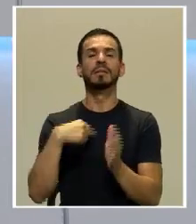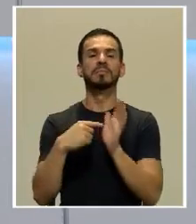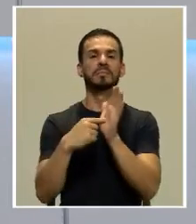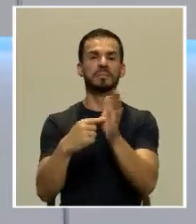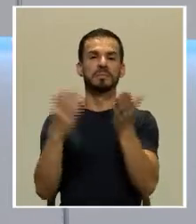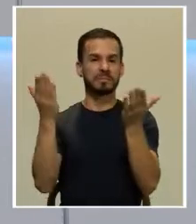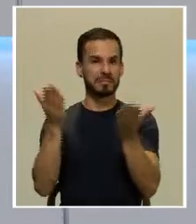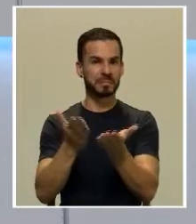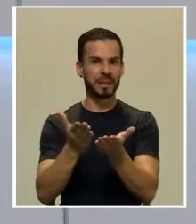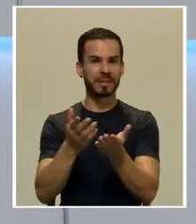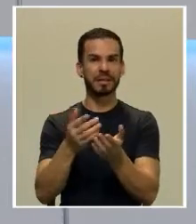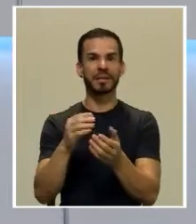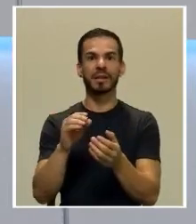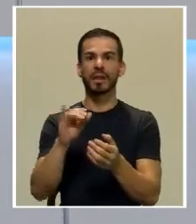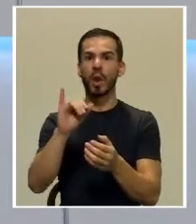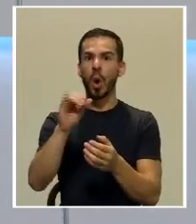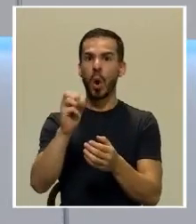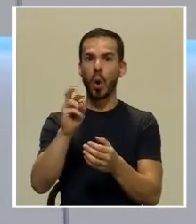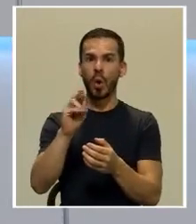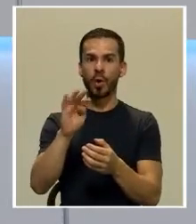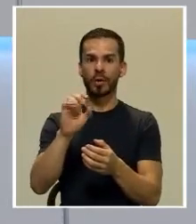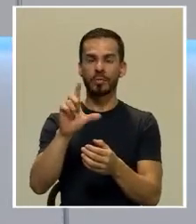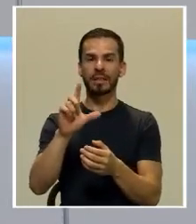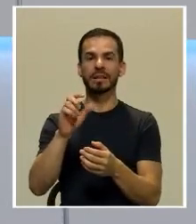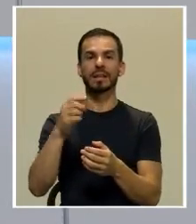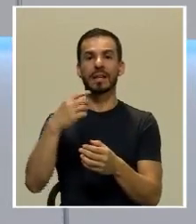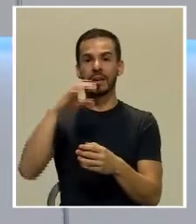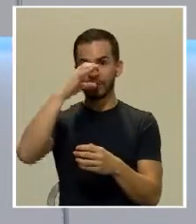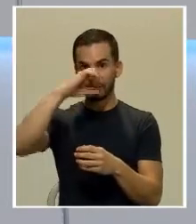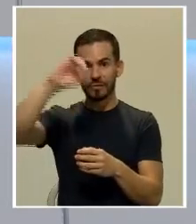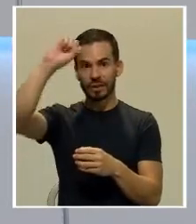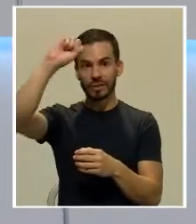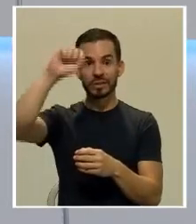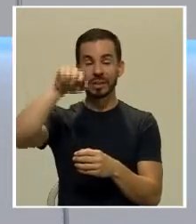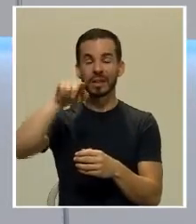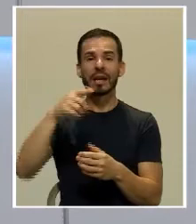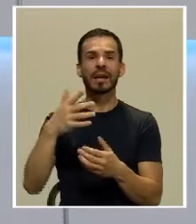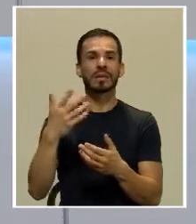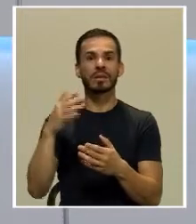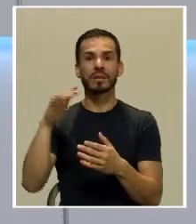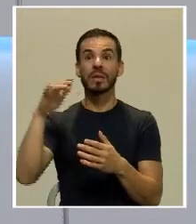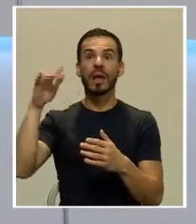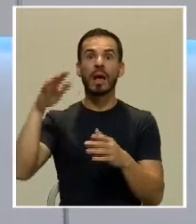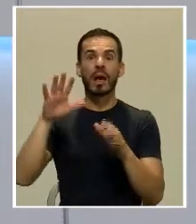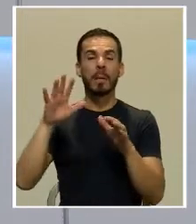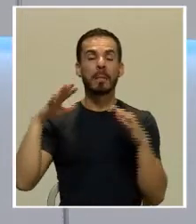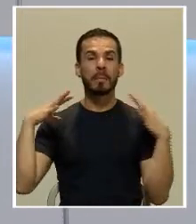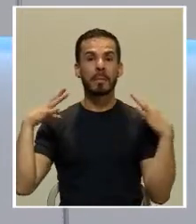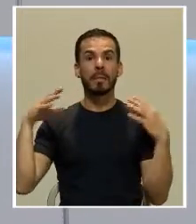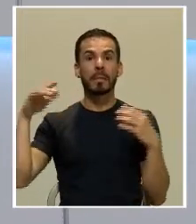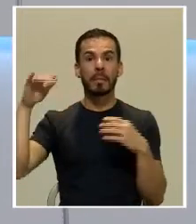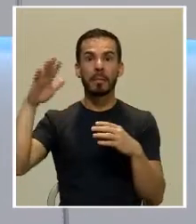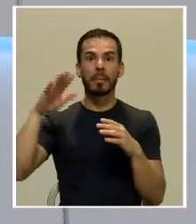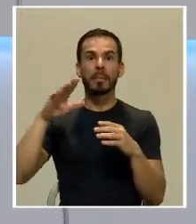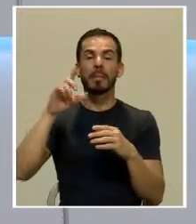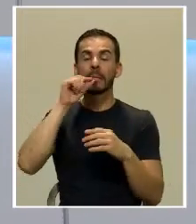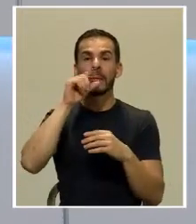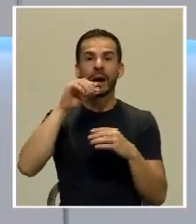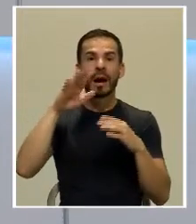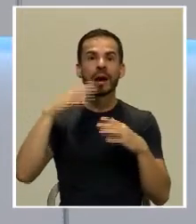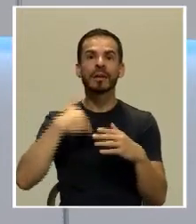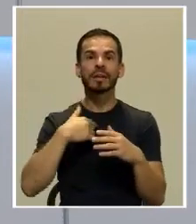le presentamos al hornbill de rinoceronte, una exótica ave que se caracteriza por